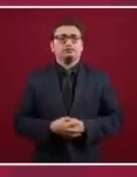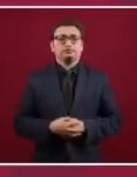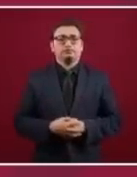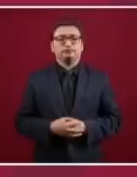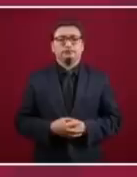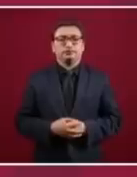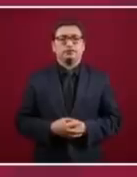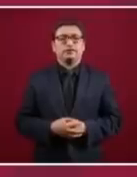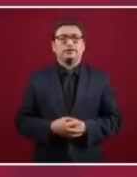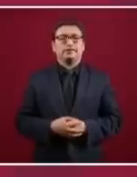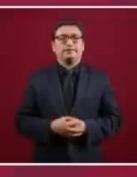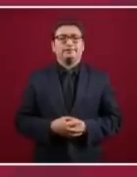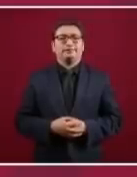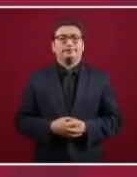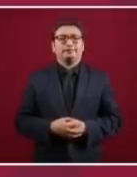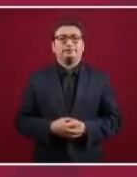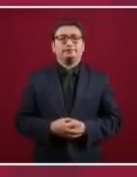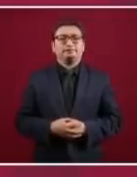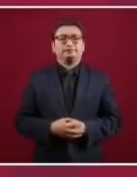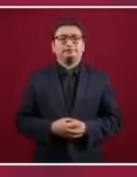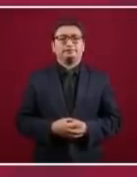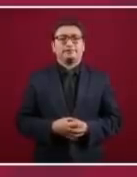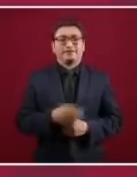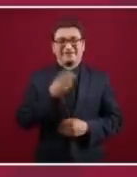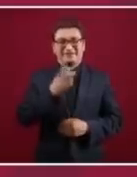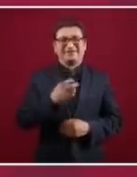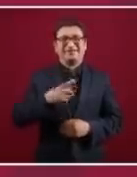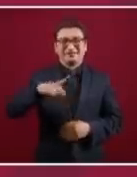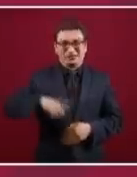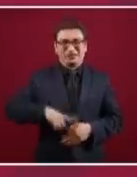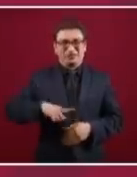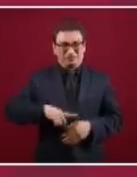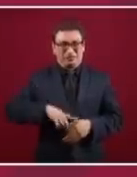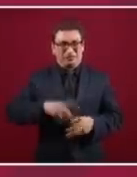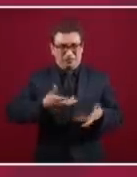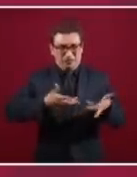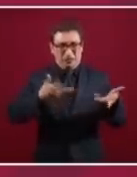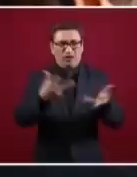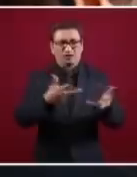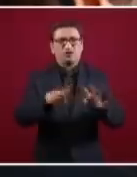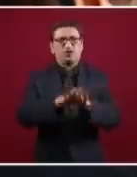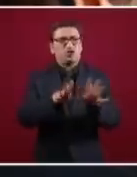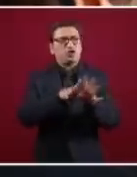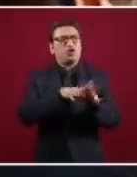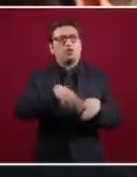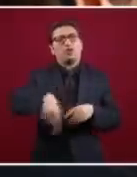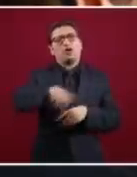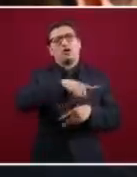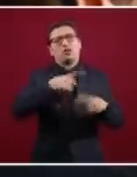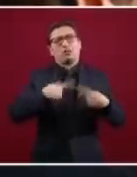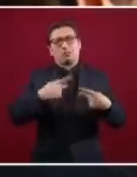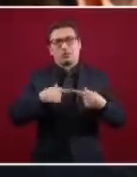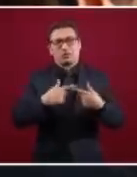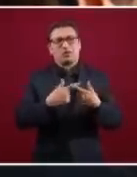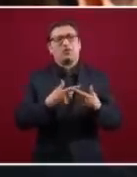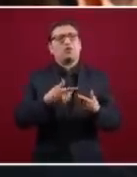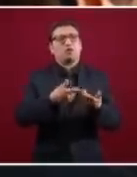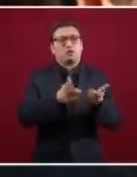se aplicó esa política de exterminio de represión